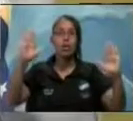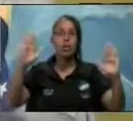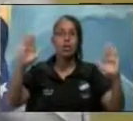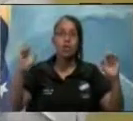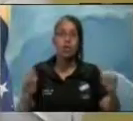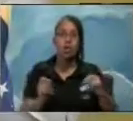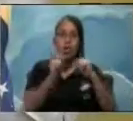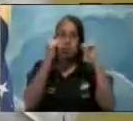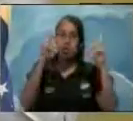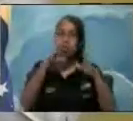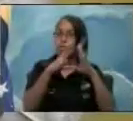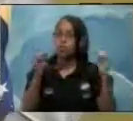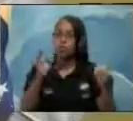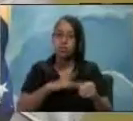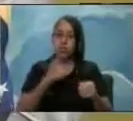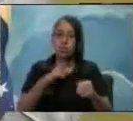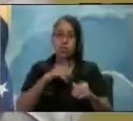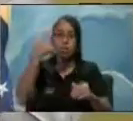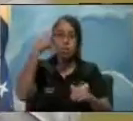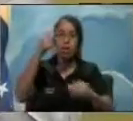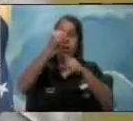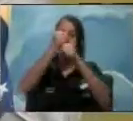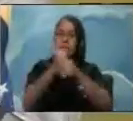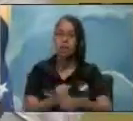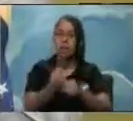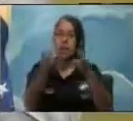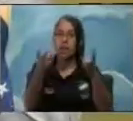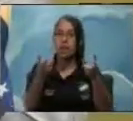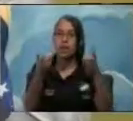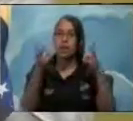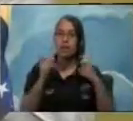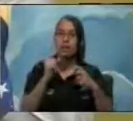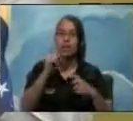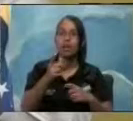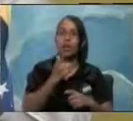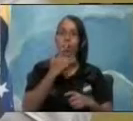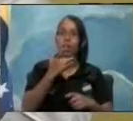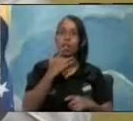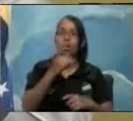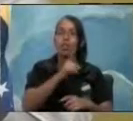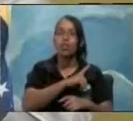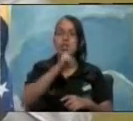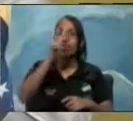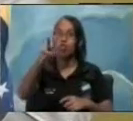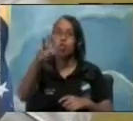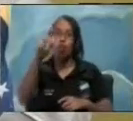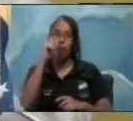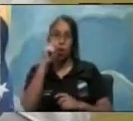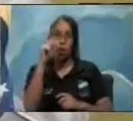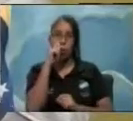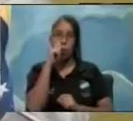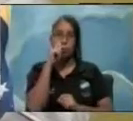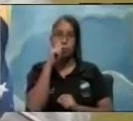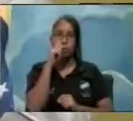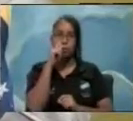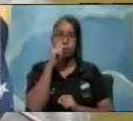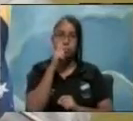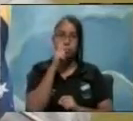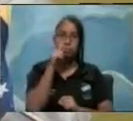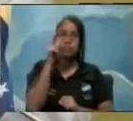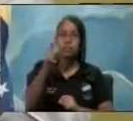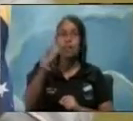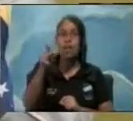abrió todos sus sentidos para esperar recibir algo de Pedro y de Juan. Ese